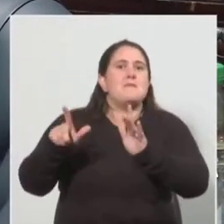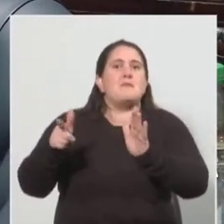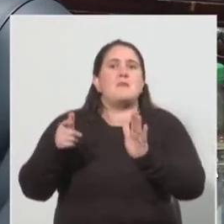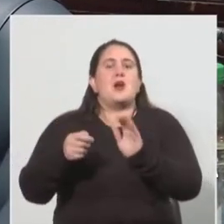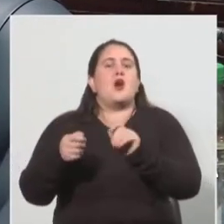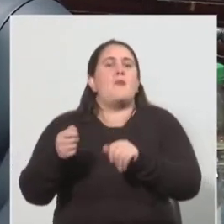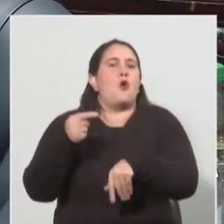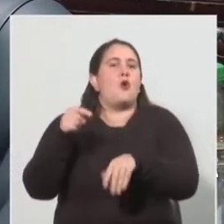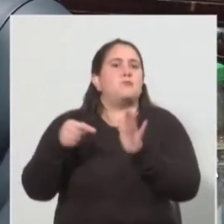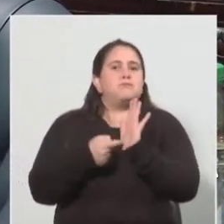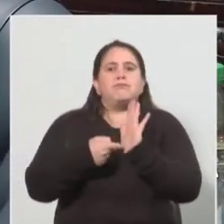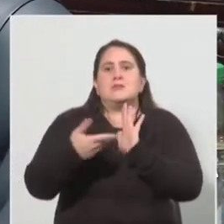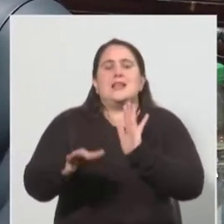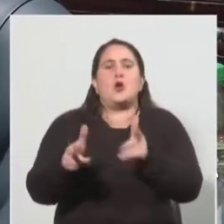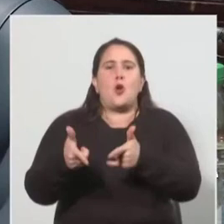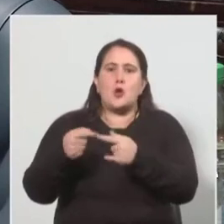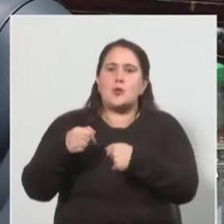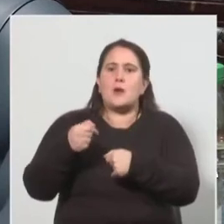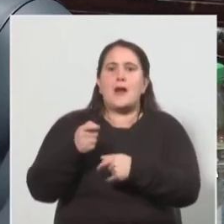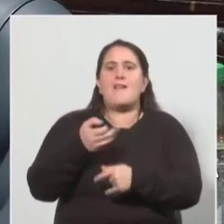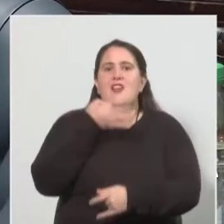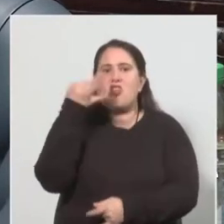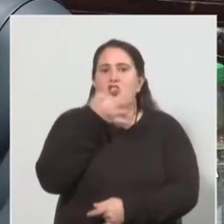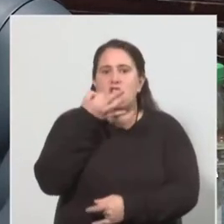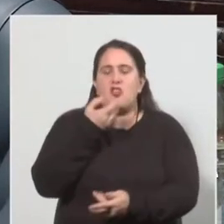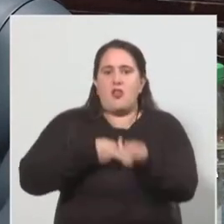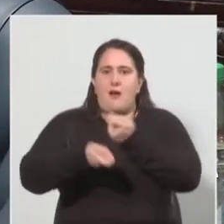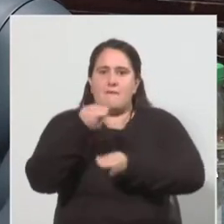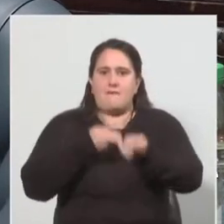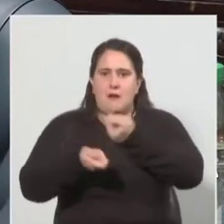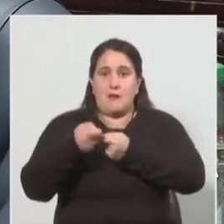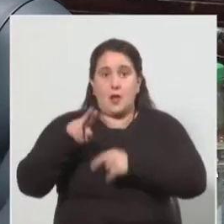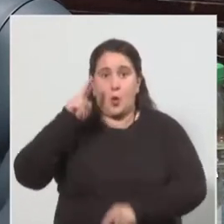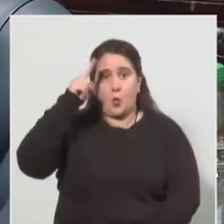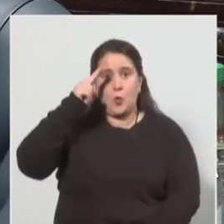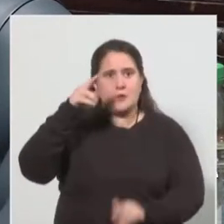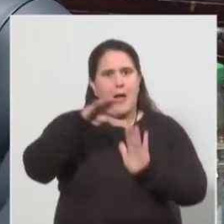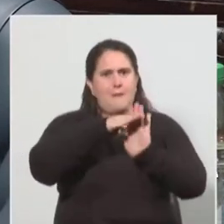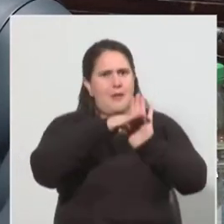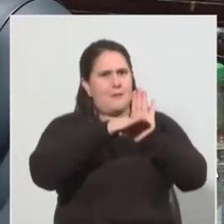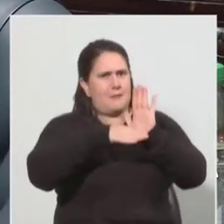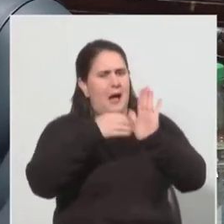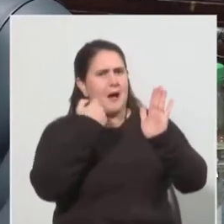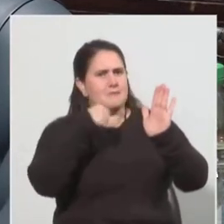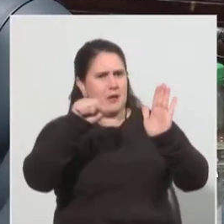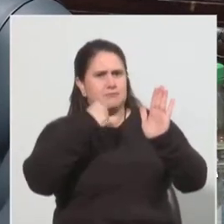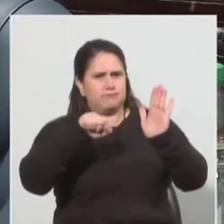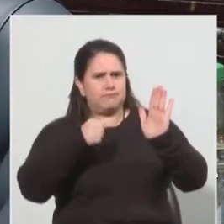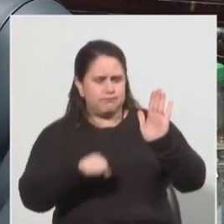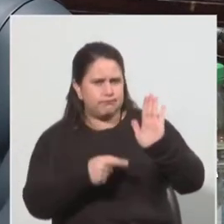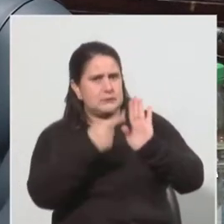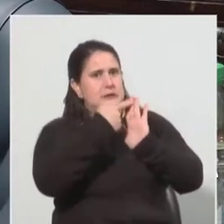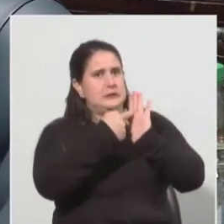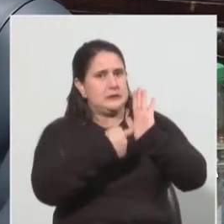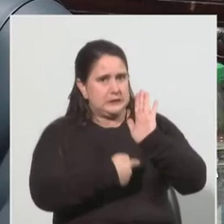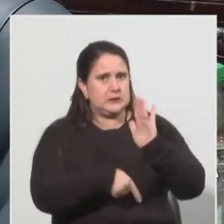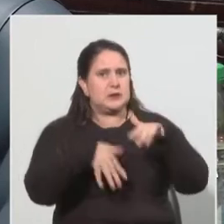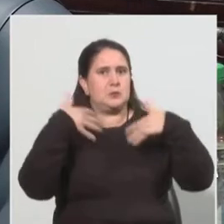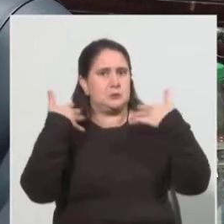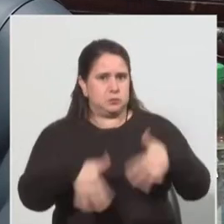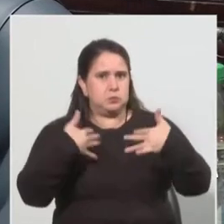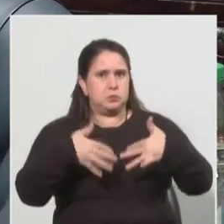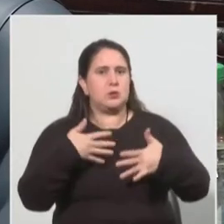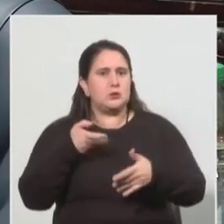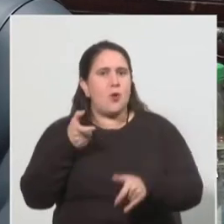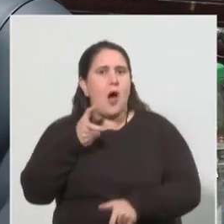sindicado narcotraficante uruguayo, con extenso prontuario delictivo, señalado como